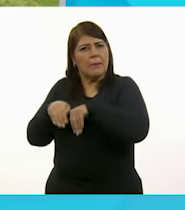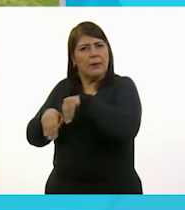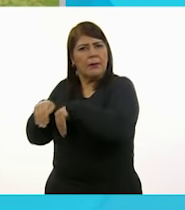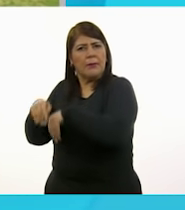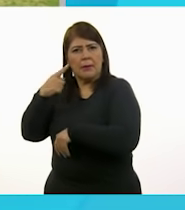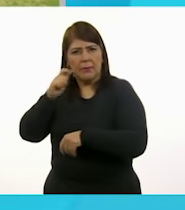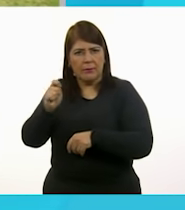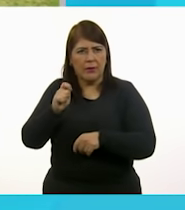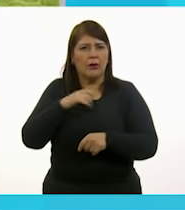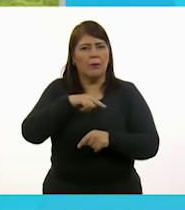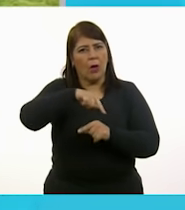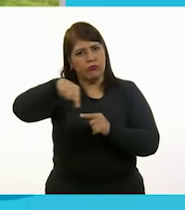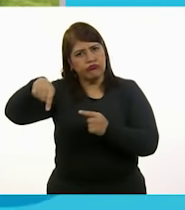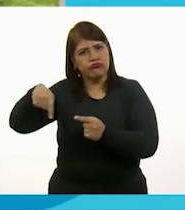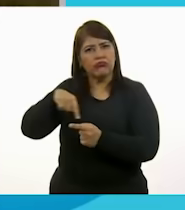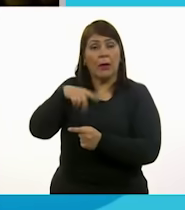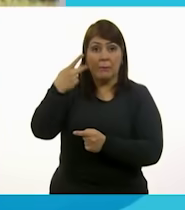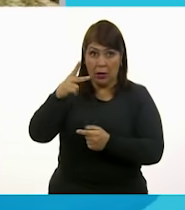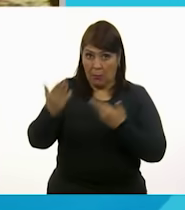rápido, pero no están bailando